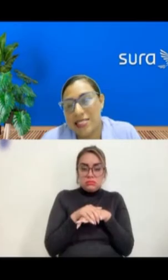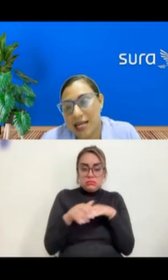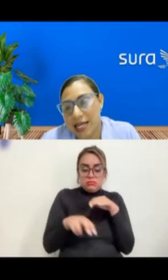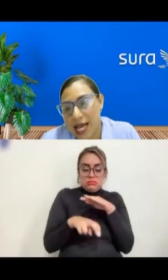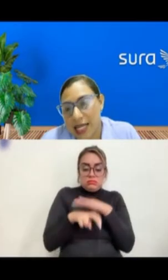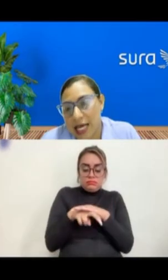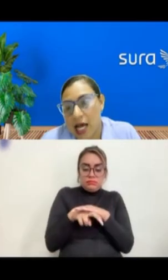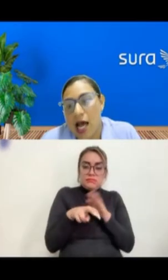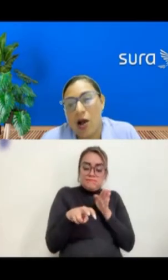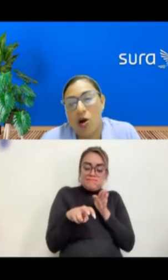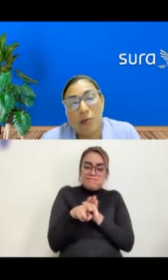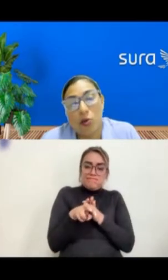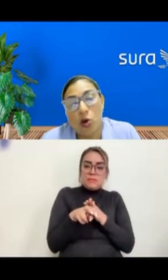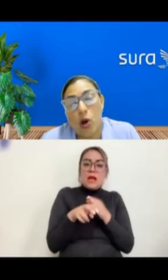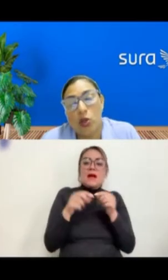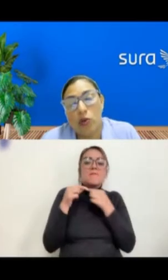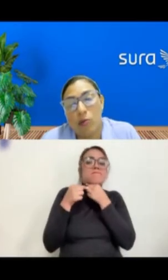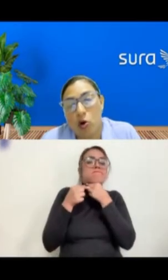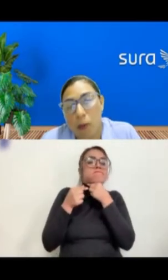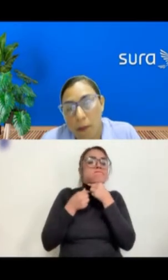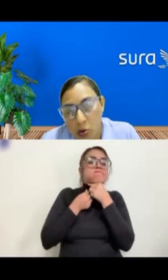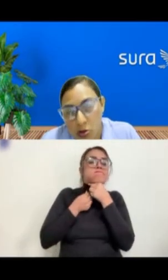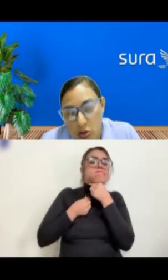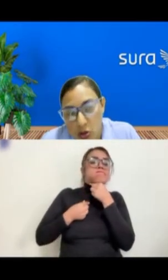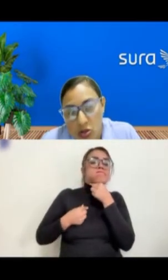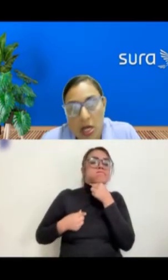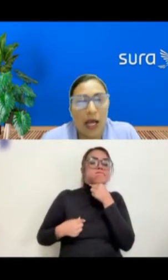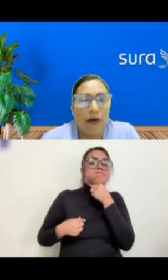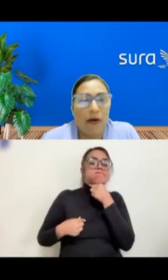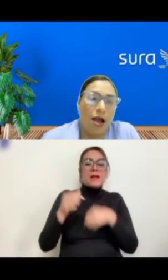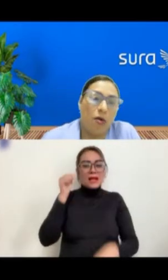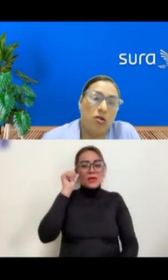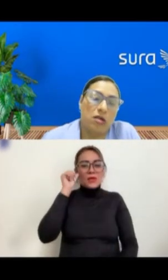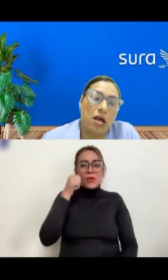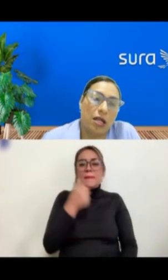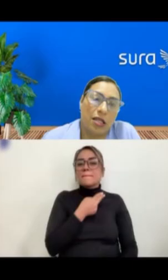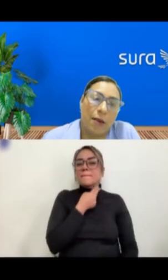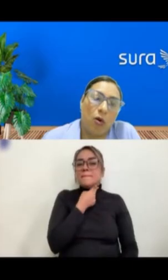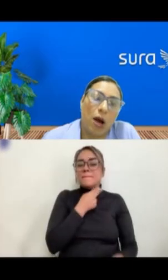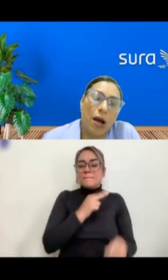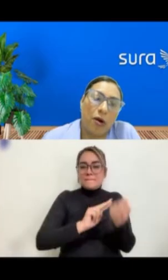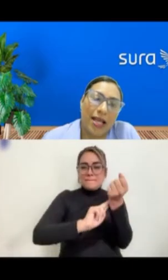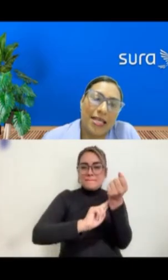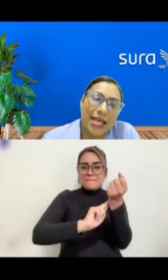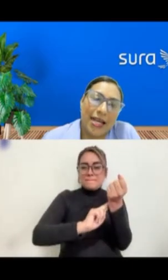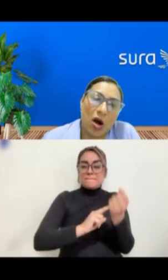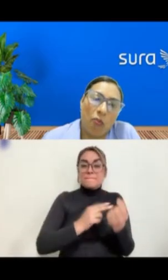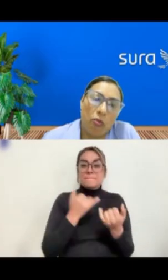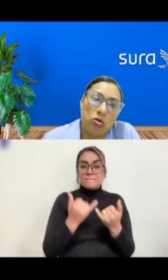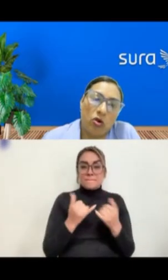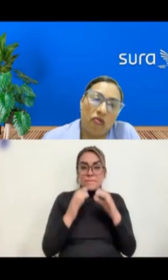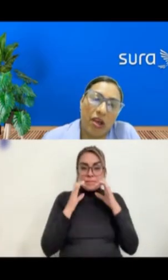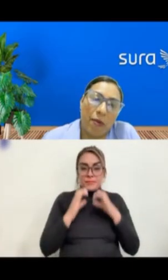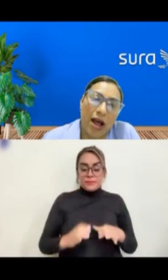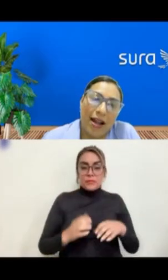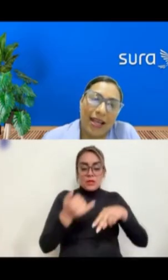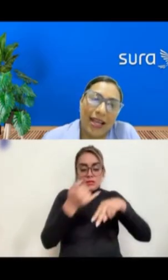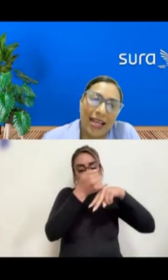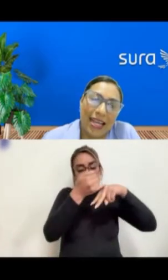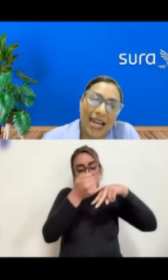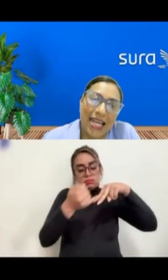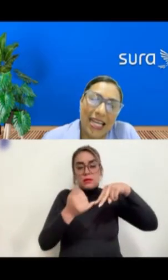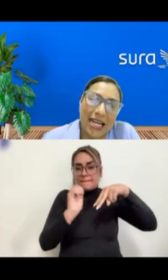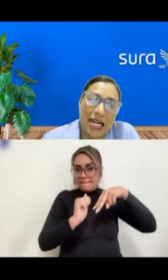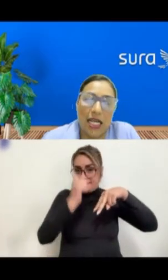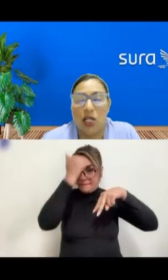arteria más cercana. Acordémonos cuando vimos los pulsos que veíamos, que teníamos por aquí cerca, un pulso